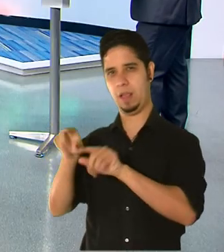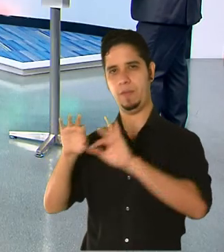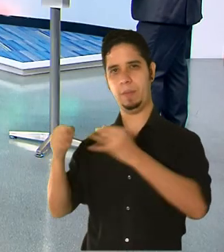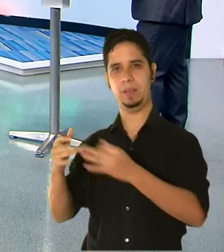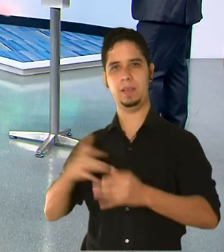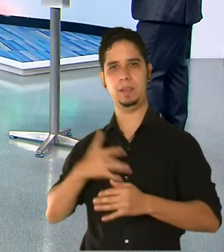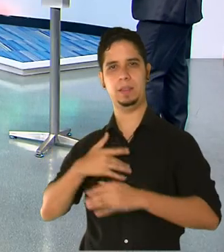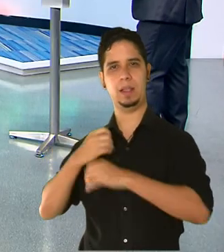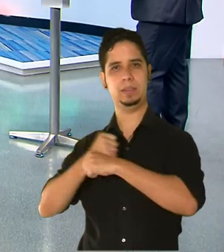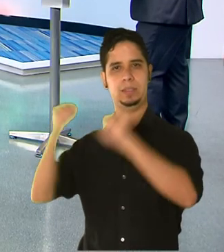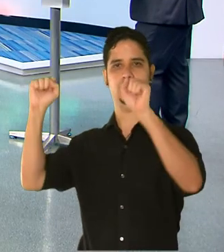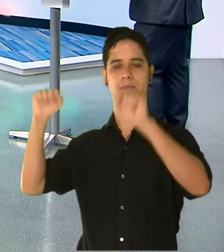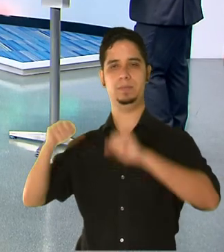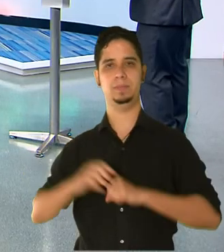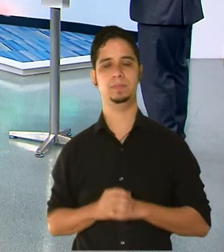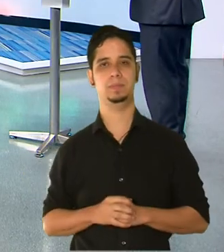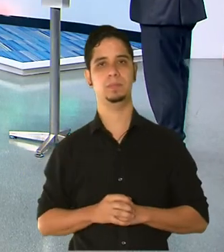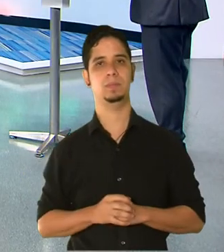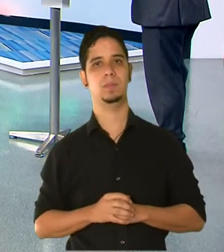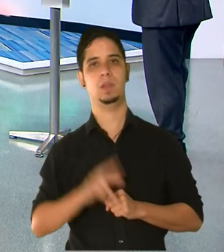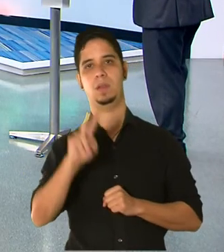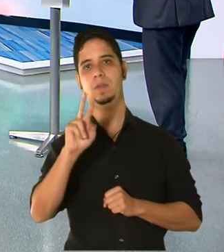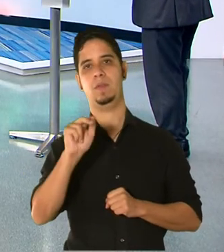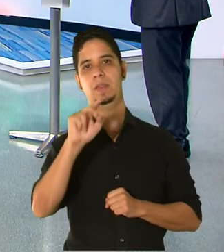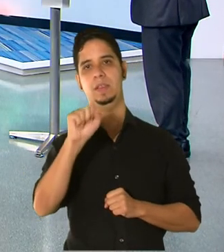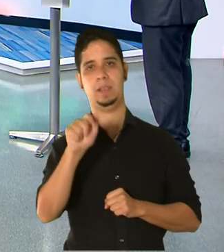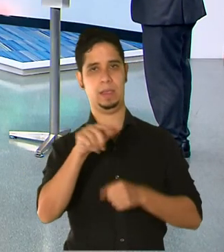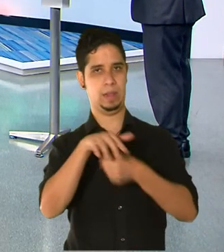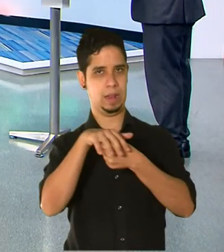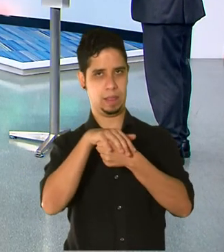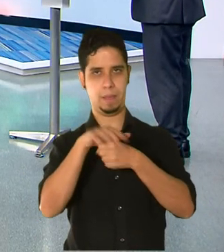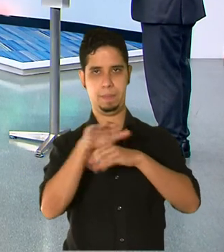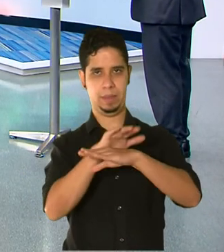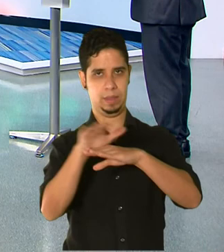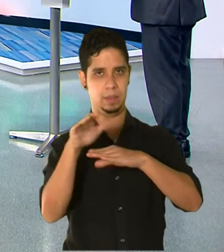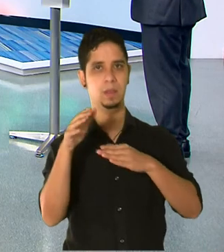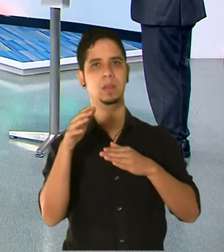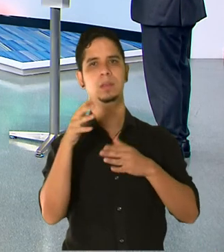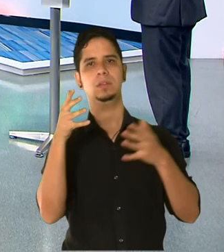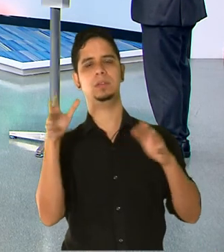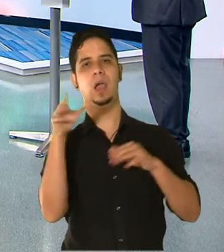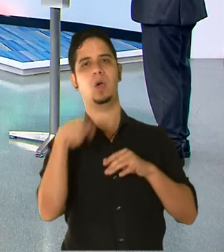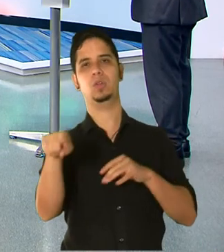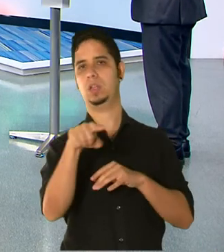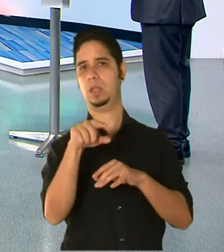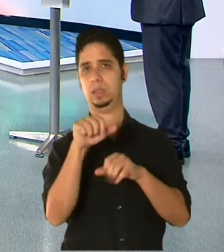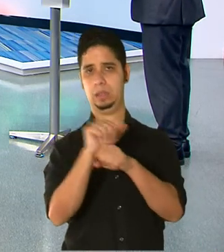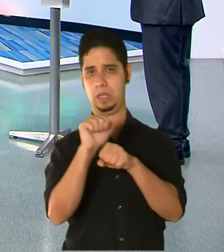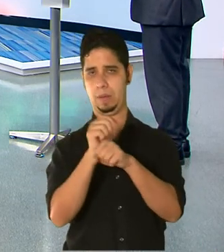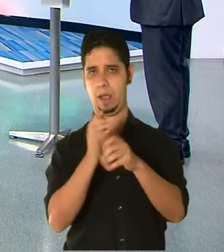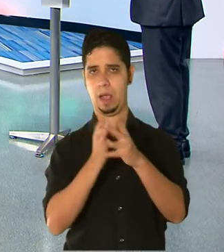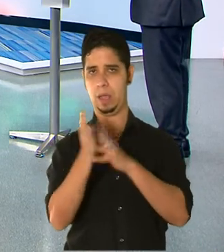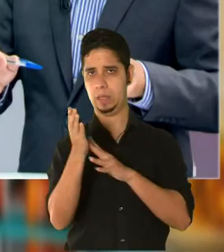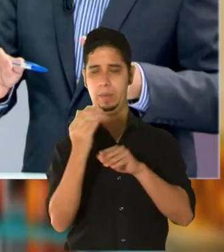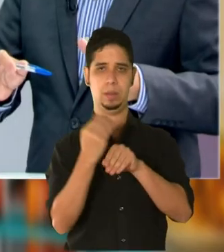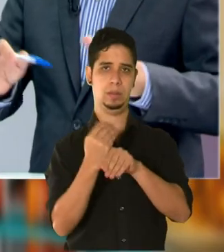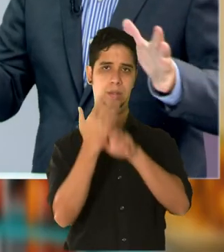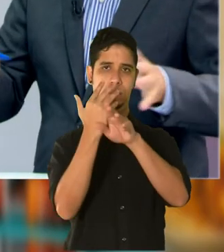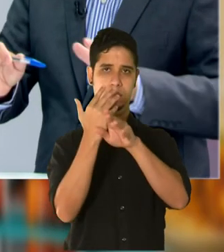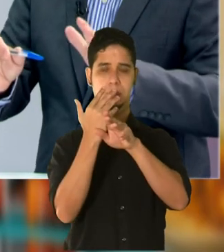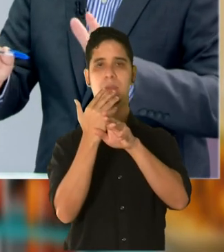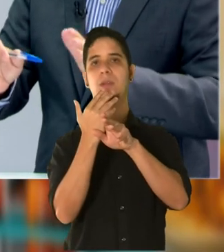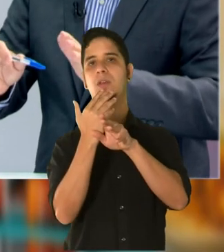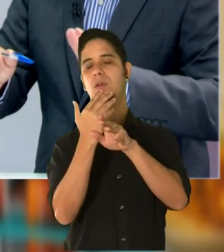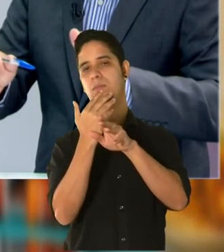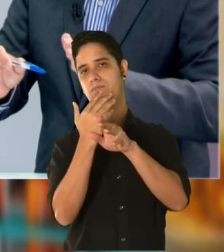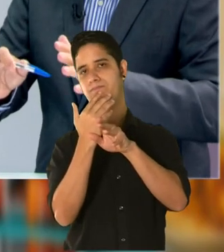palencia belén en el área de mercadeo de comunicaciones ya ustedes trabajar a distancia y utilizar las redes